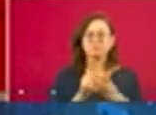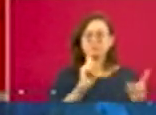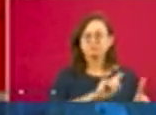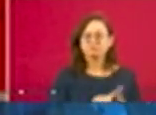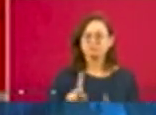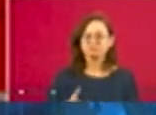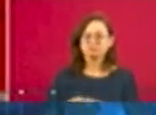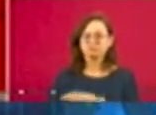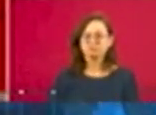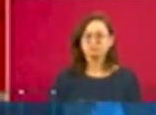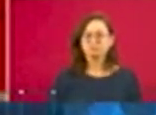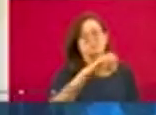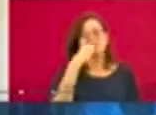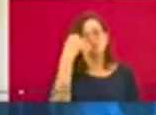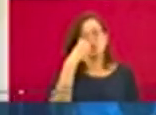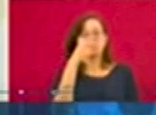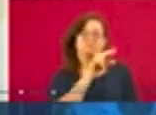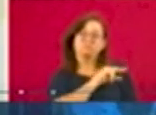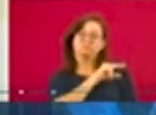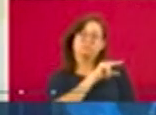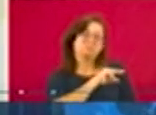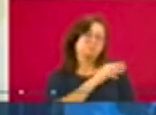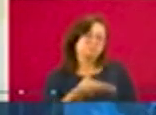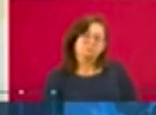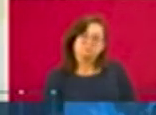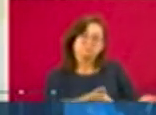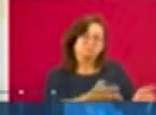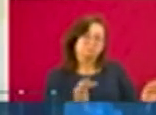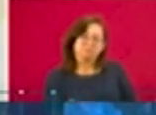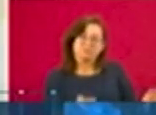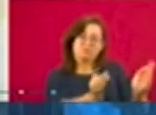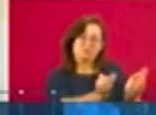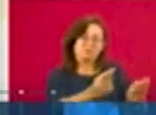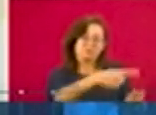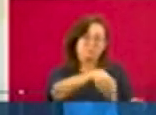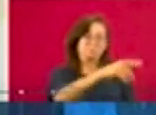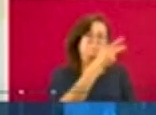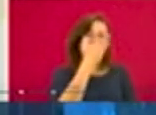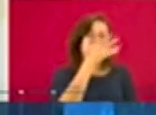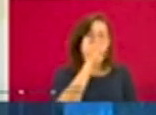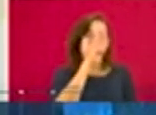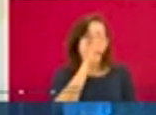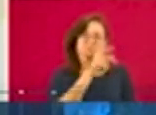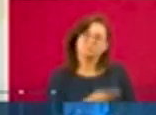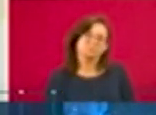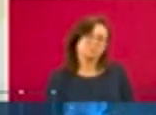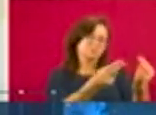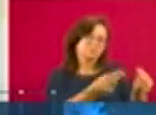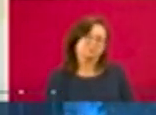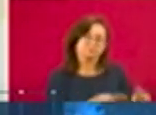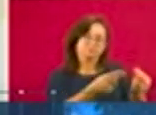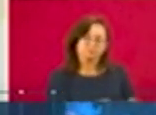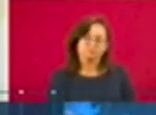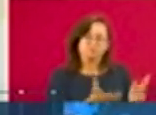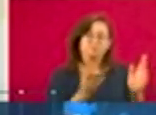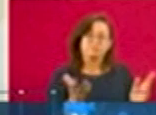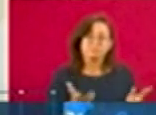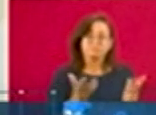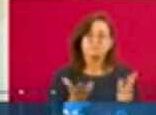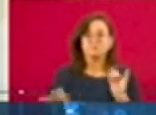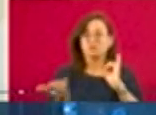no aguantaban la demanda tan fuerte de usuarios. Tuvimos que trabajar mucho en